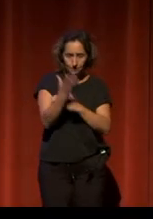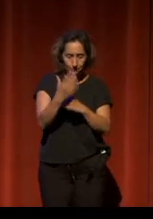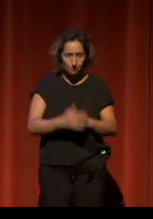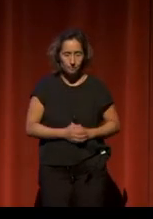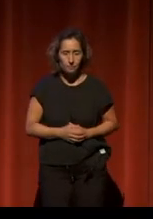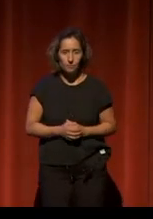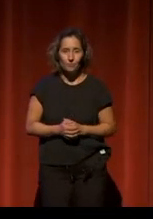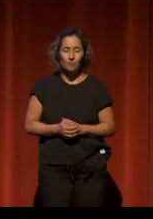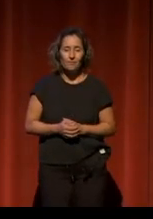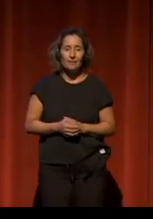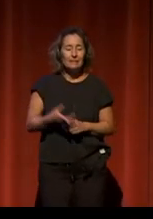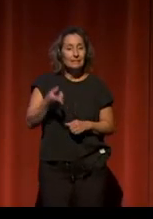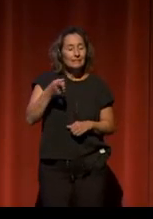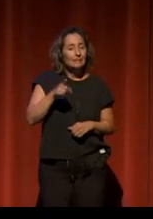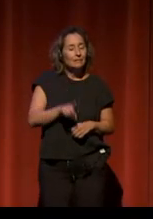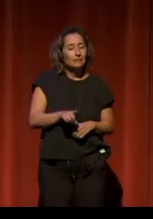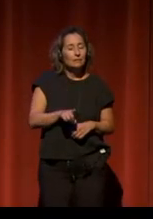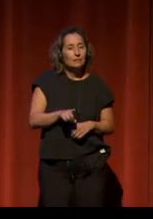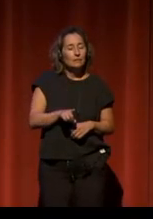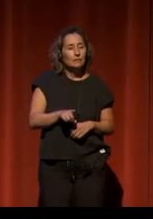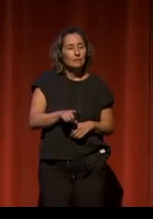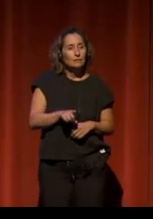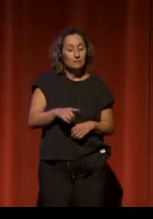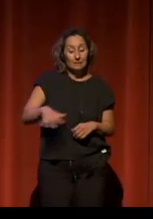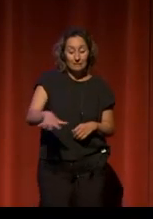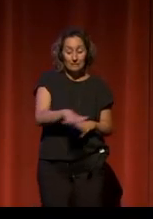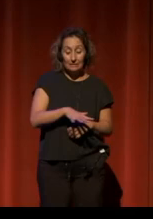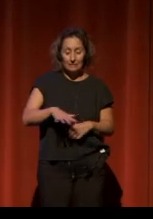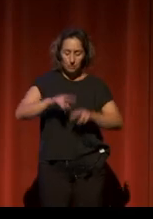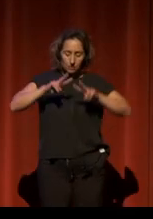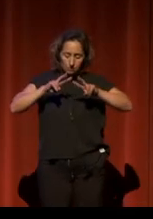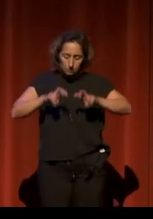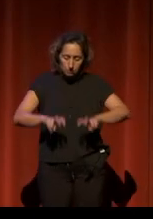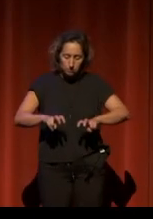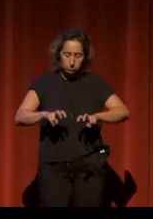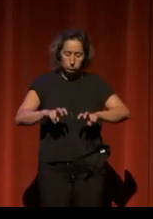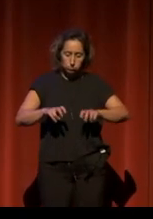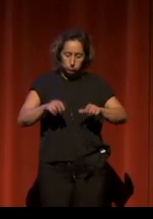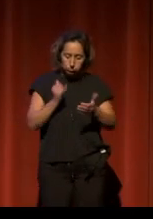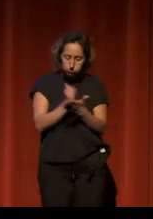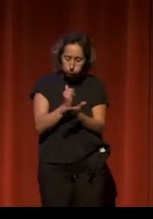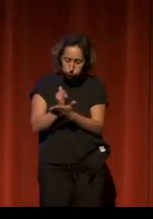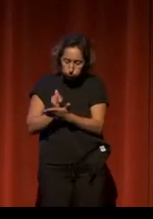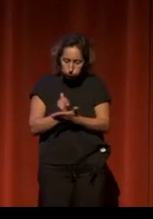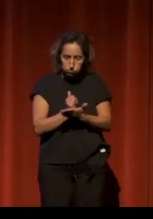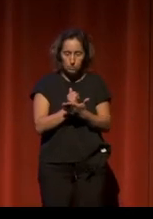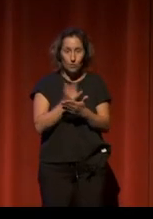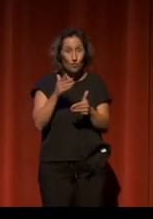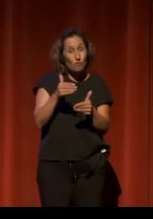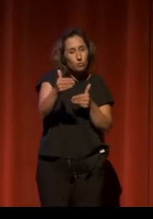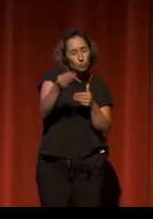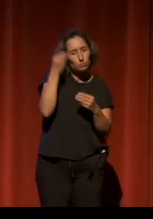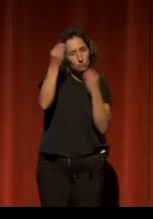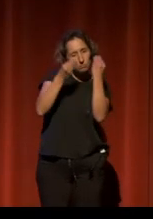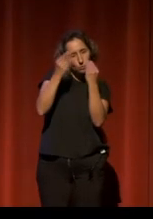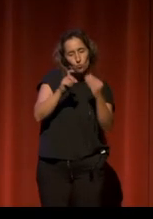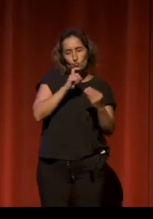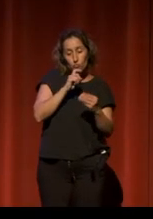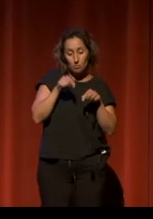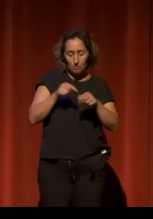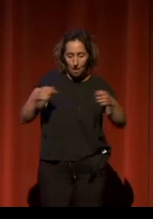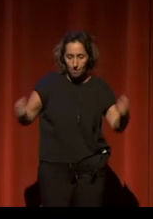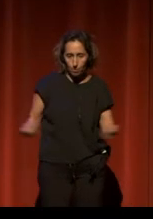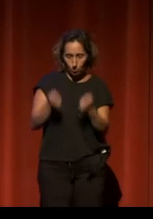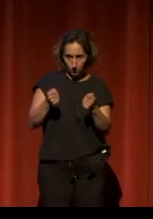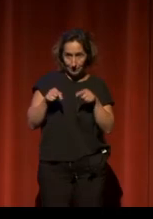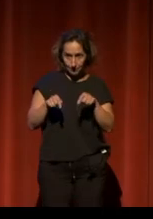abordaba y fomentaba eh Estos espacios de exploración investigación experimentación y diseño de futuros no Y esto